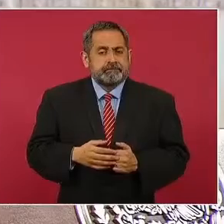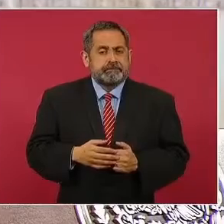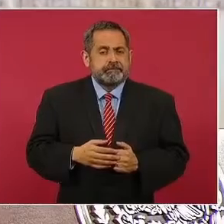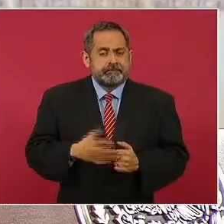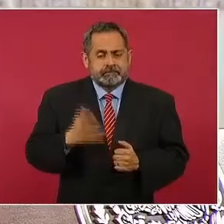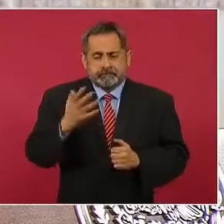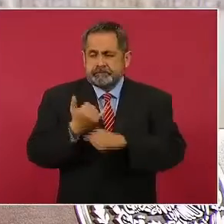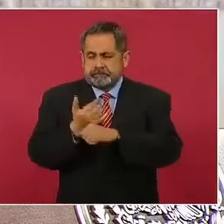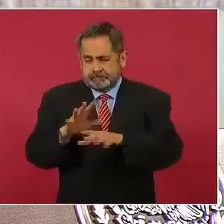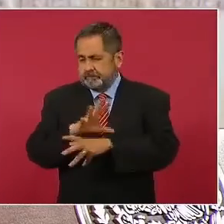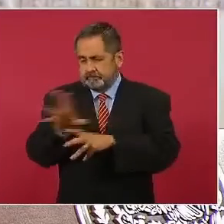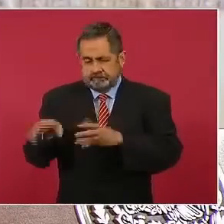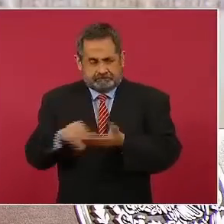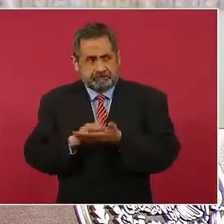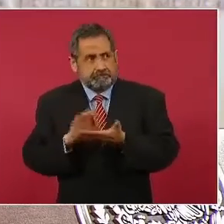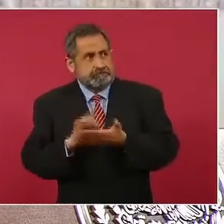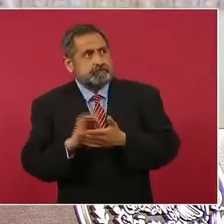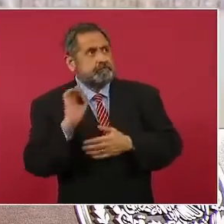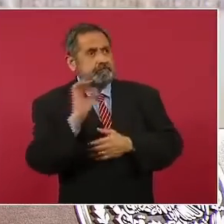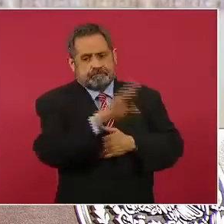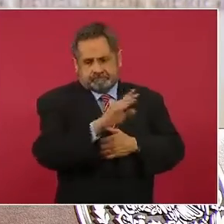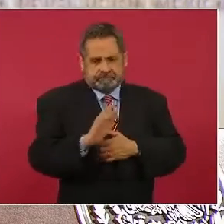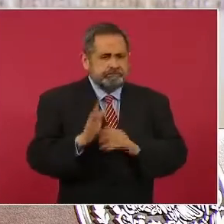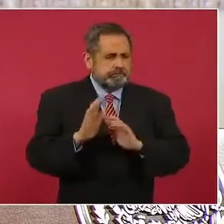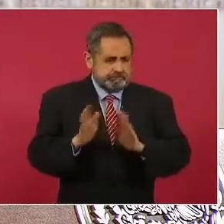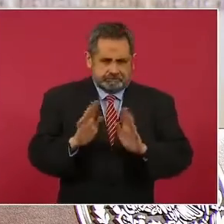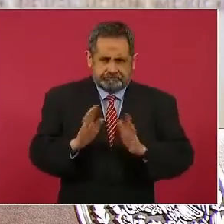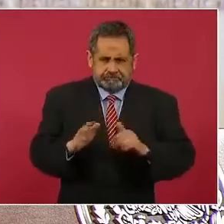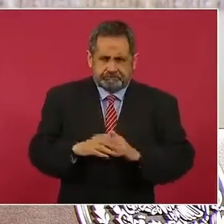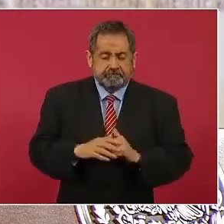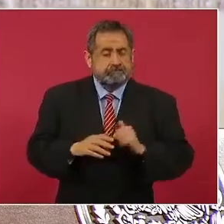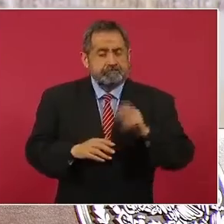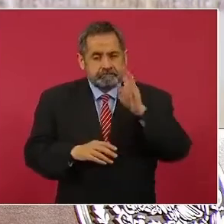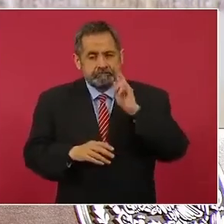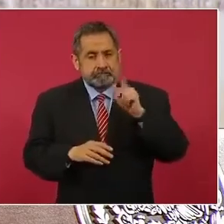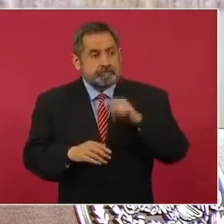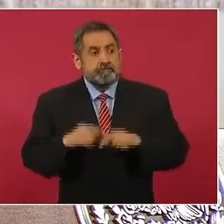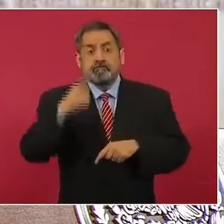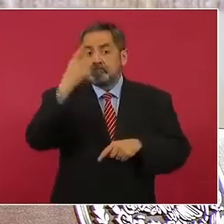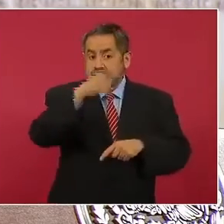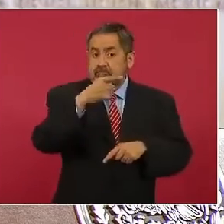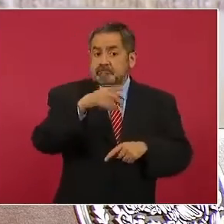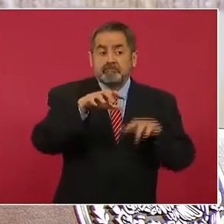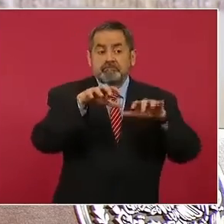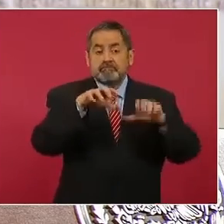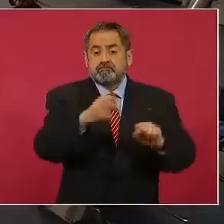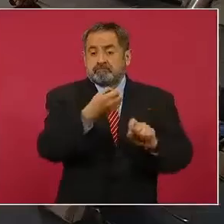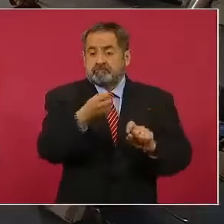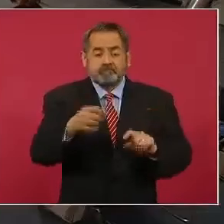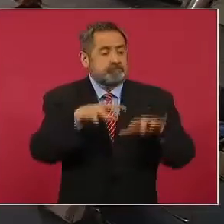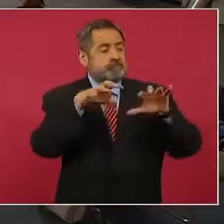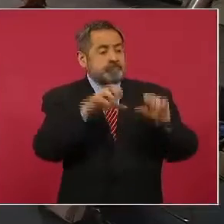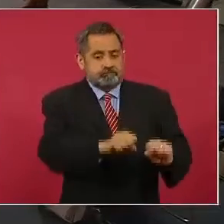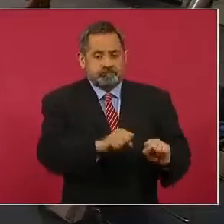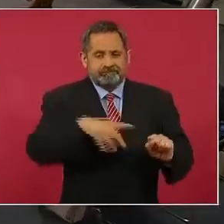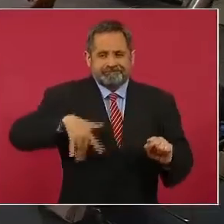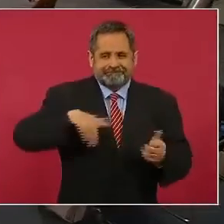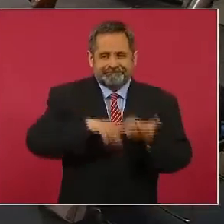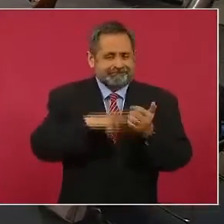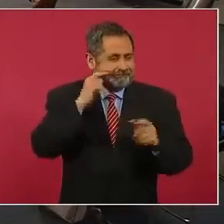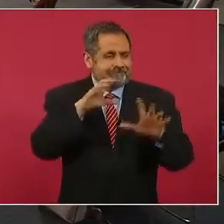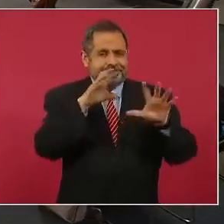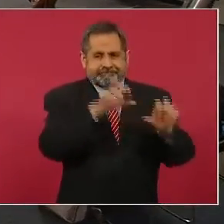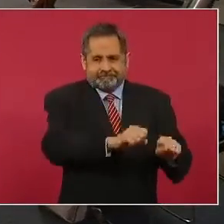ya la información y se dictaron órdenes de aprehensión contra estas